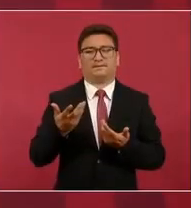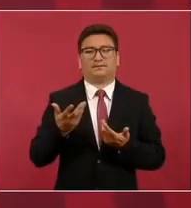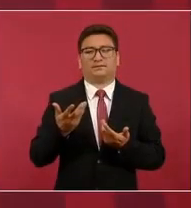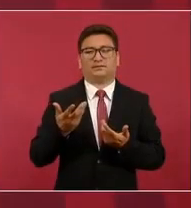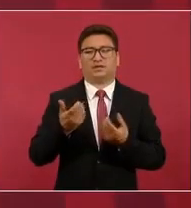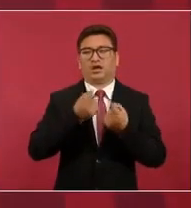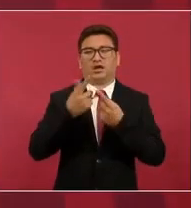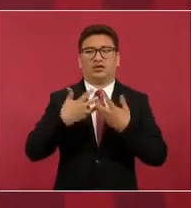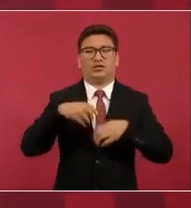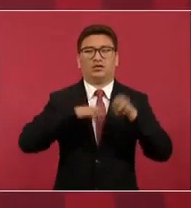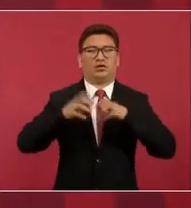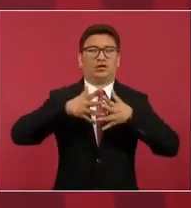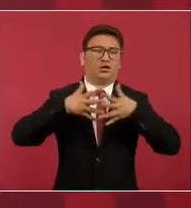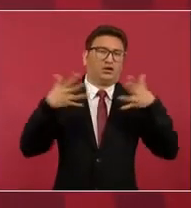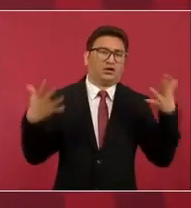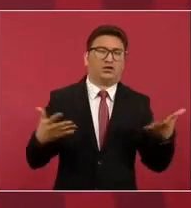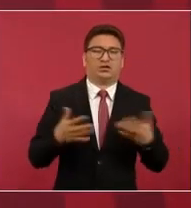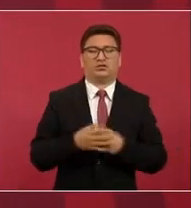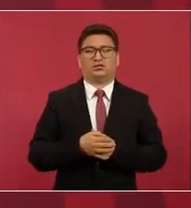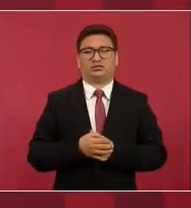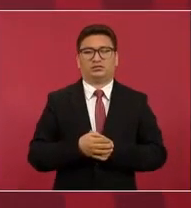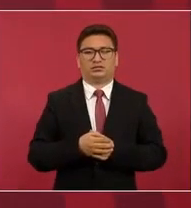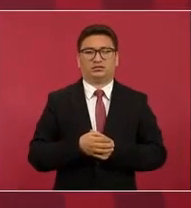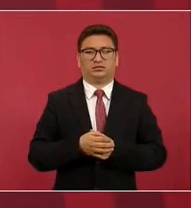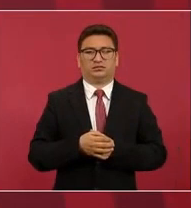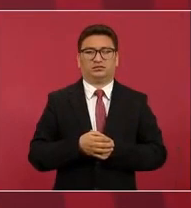Las grandes corporaciones,